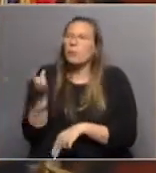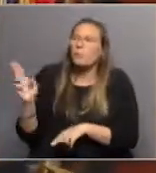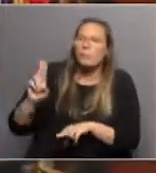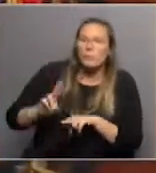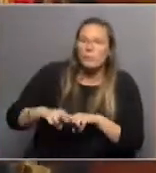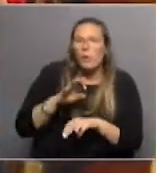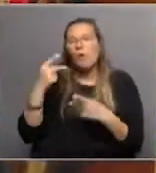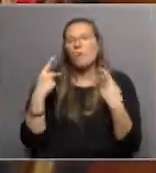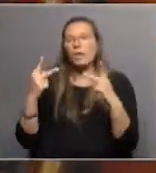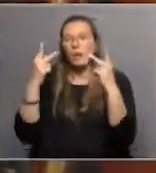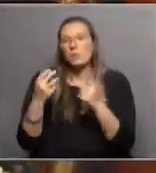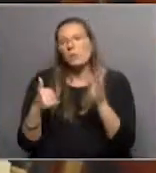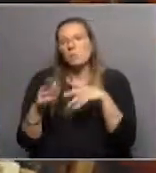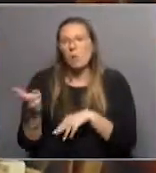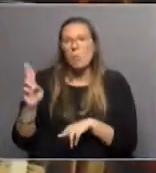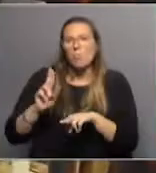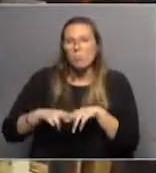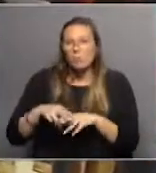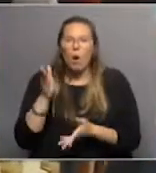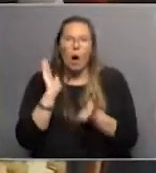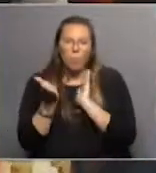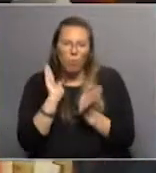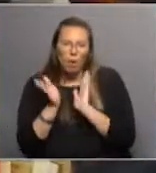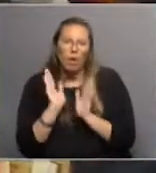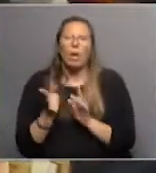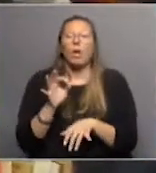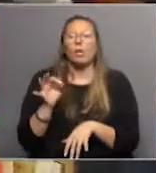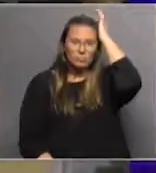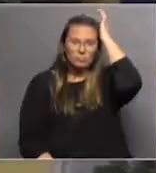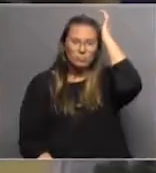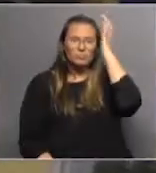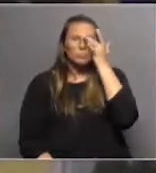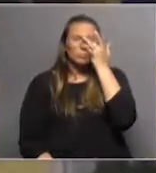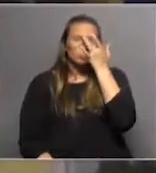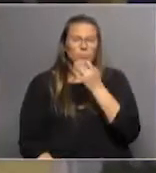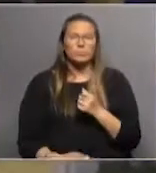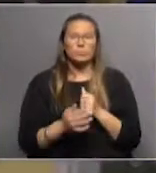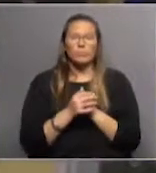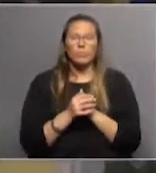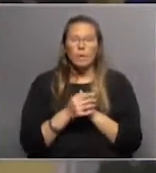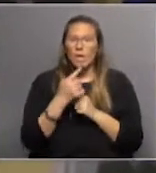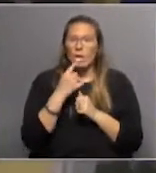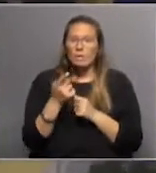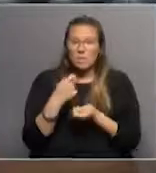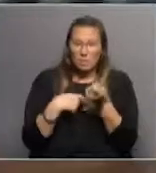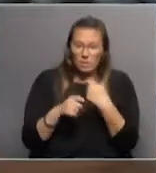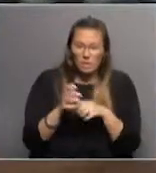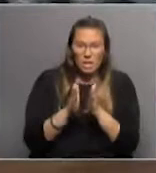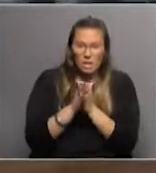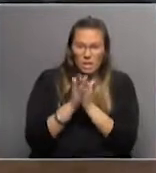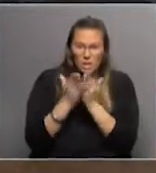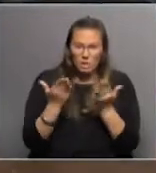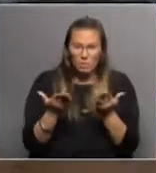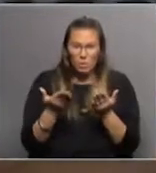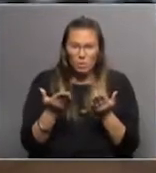o viajan, pero básicamente porque murió el abogado, el doctor o el intelectual de... Dice que se venden algunos libros muy